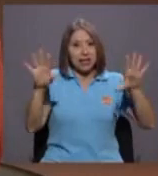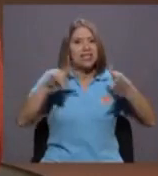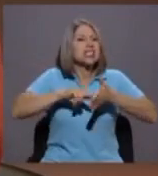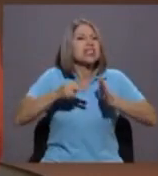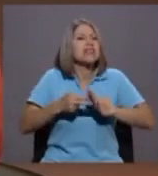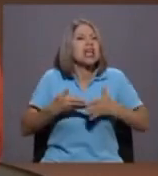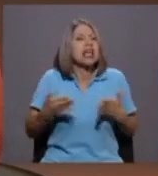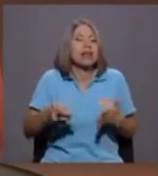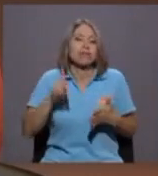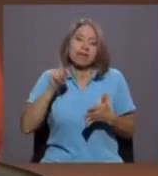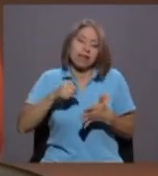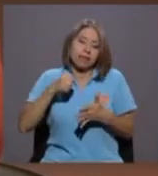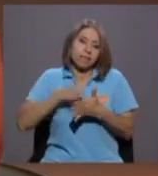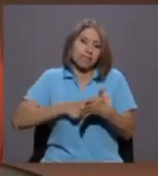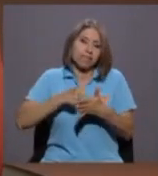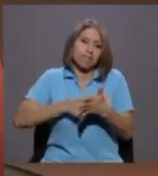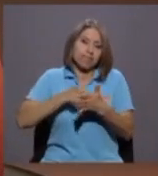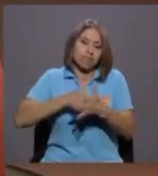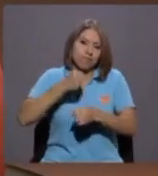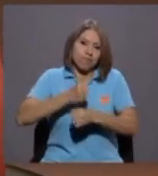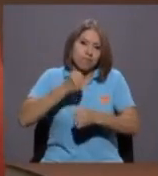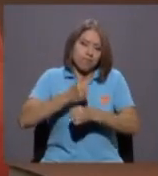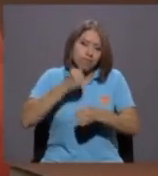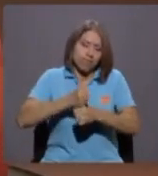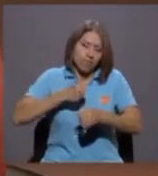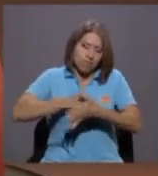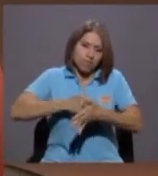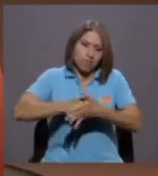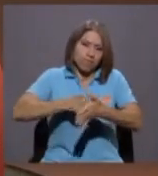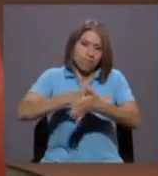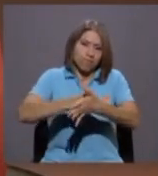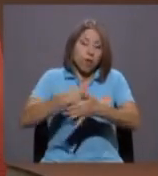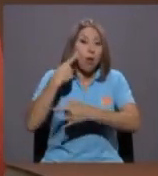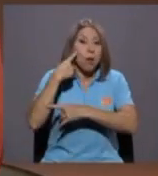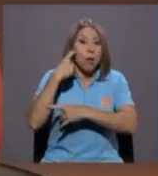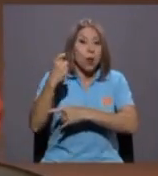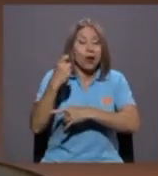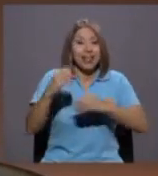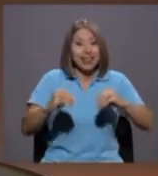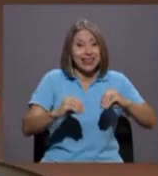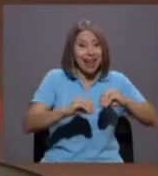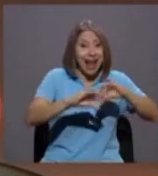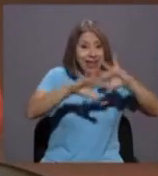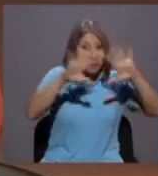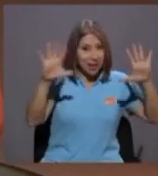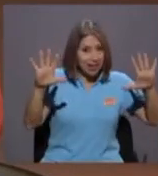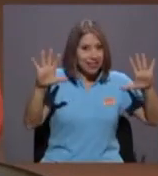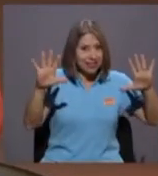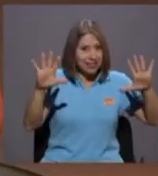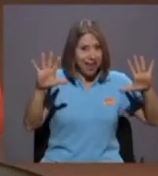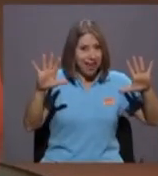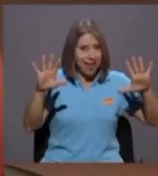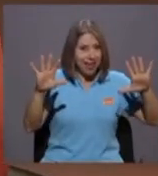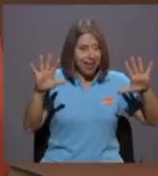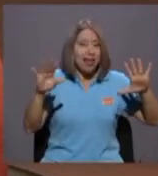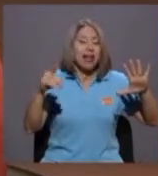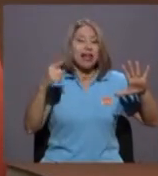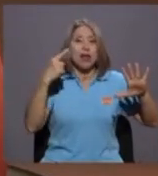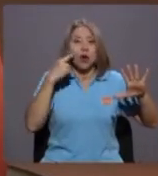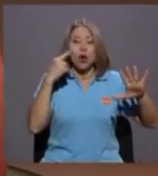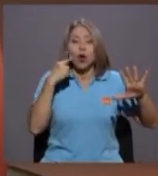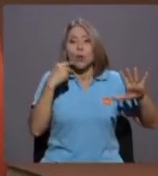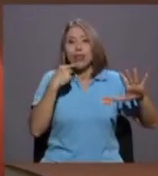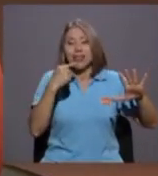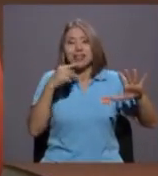seguir insistiendo, porque la transparencia, y así lo reconocen los ciudadanos y los mismos funcionarios públicos, la